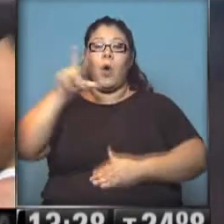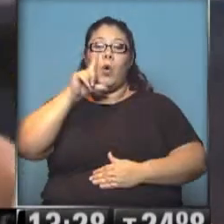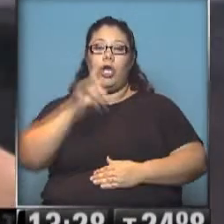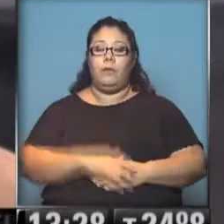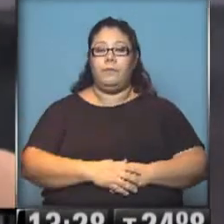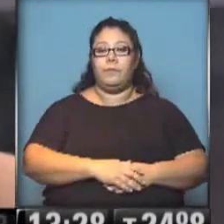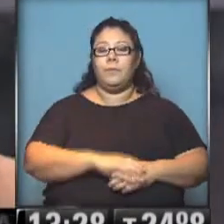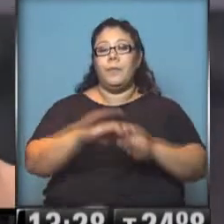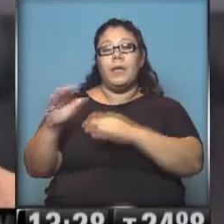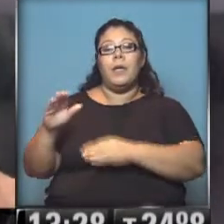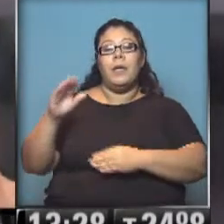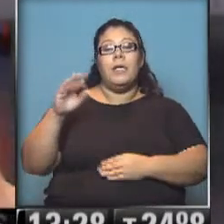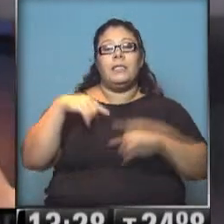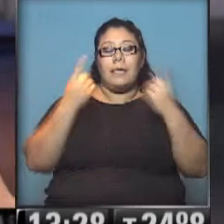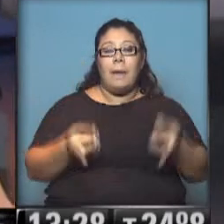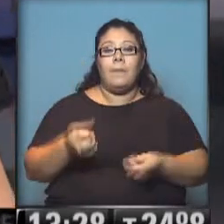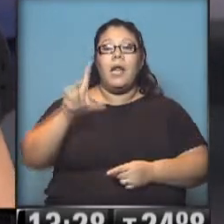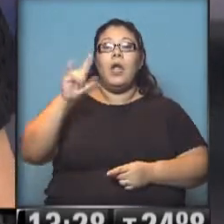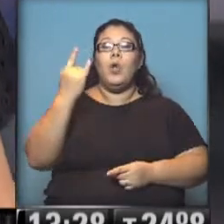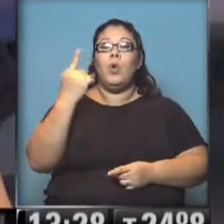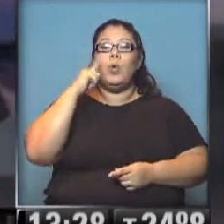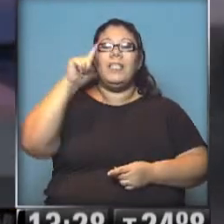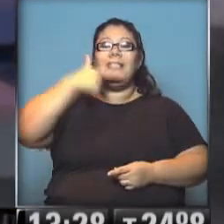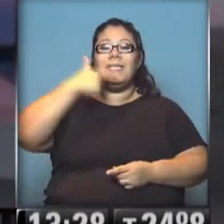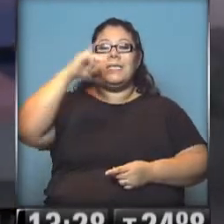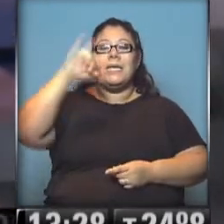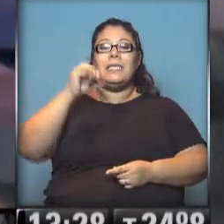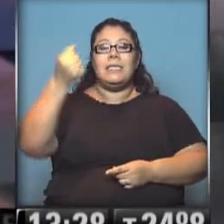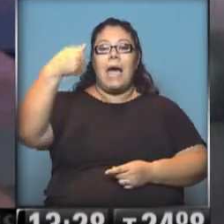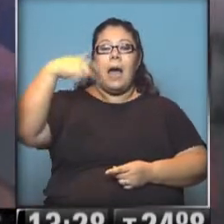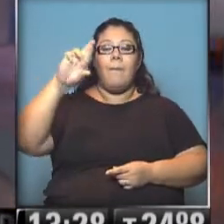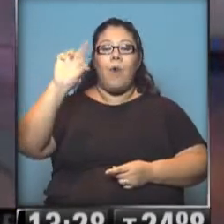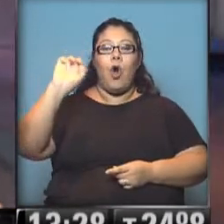Además de Miriam Bregman, también ingresó Luisa Mora para la elección general aquí en la ciudad de Buenos Aires.